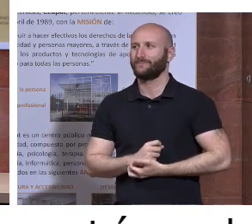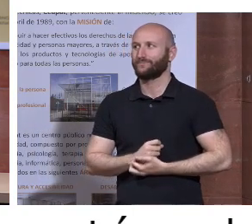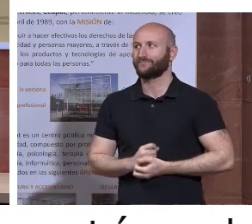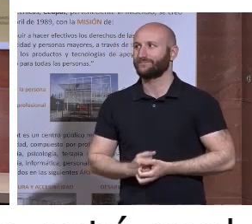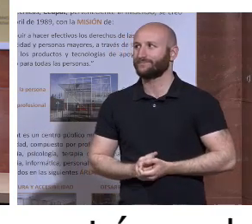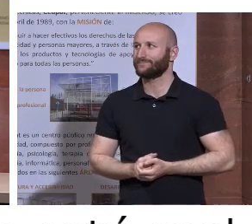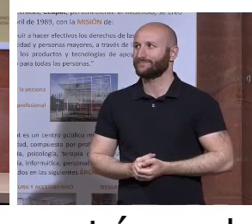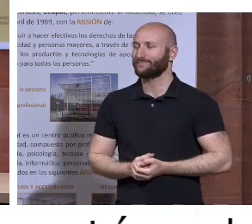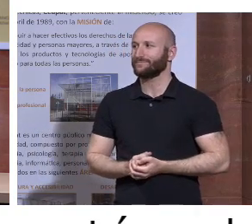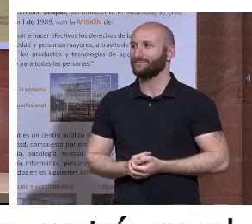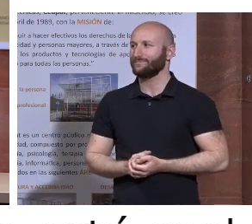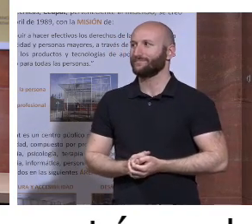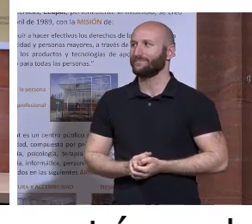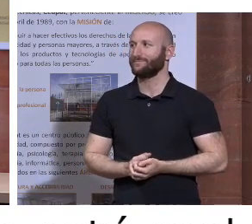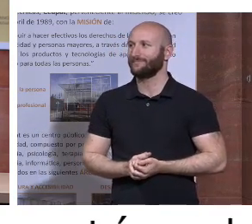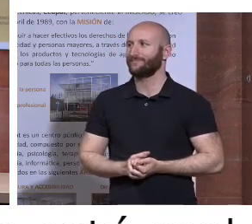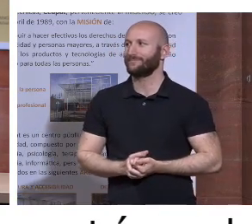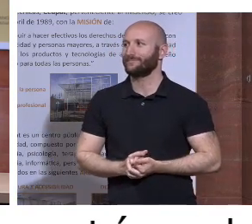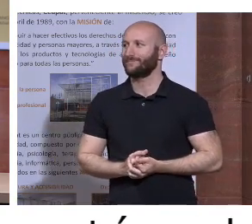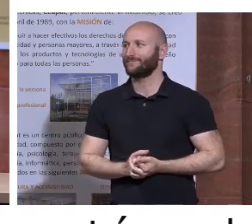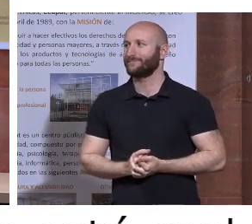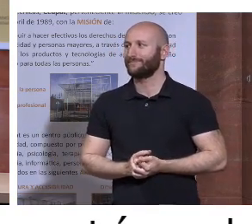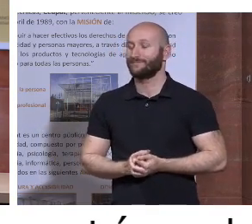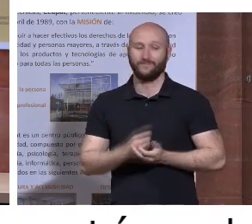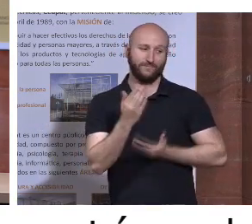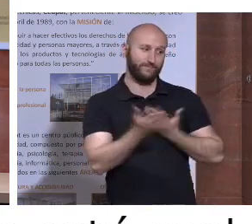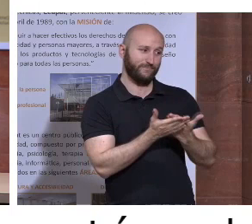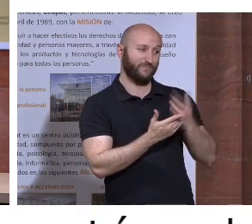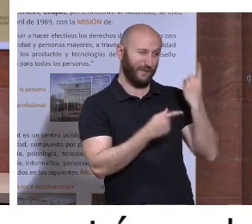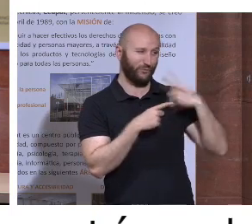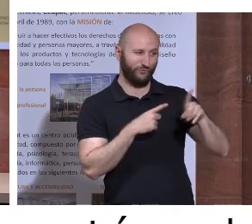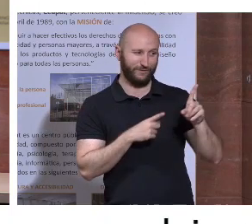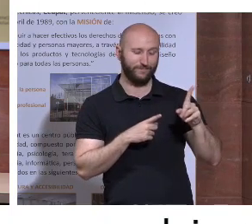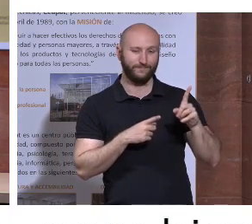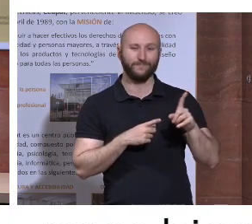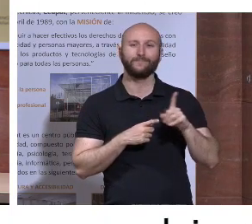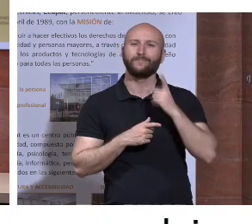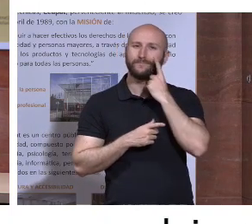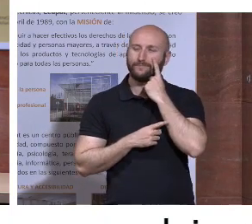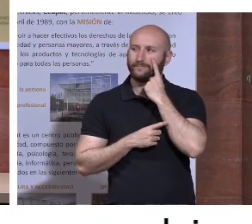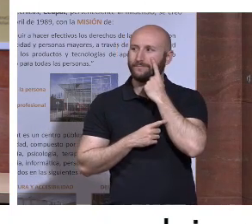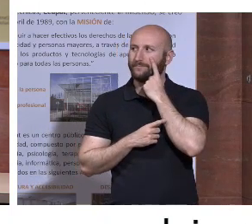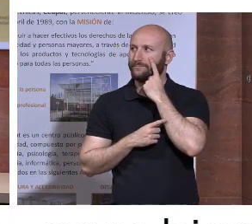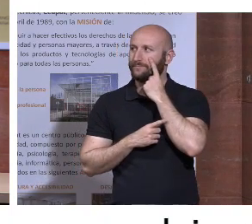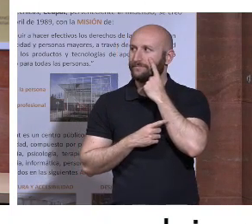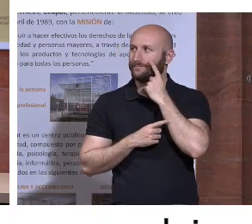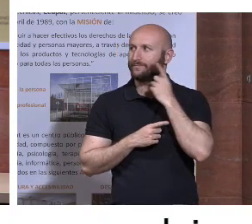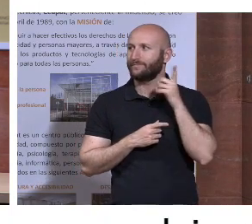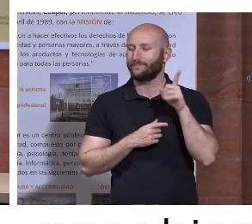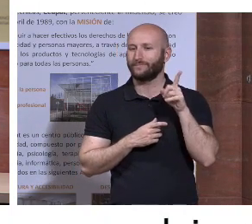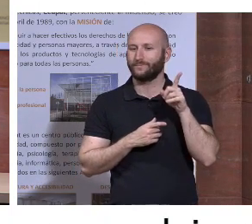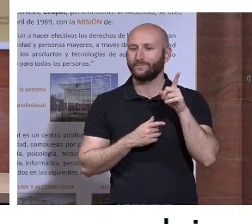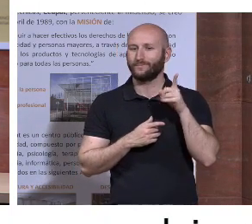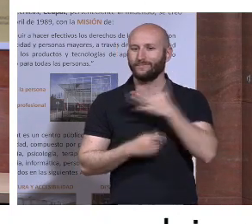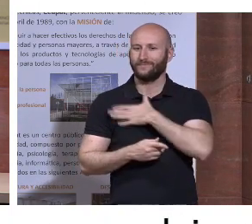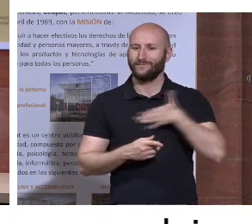Perfecto, muy bien. Miguel, te voy a pedir una cosa. ¿Tienes, qué redes tienes que se usan aquí